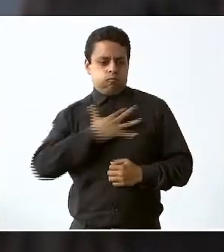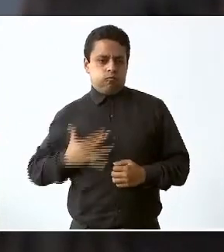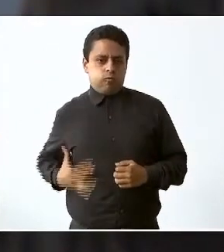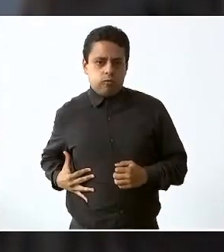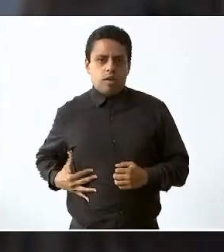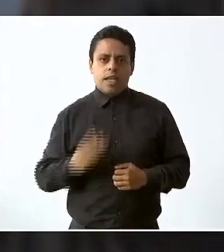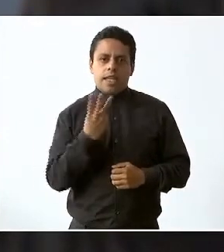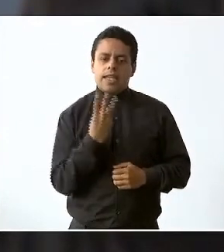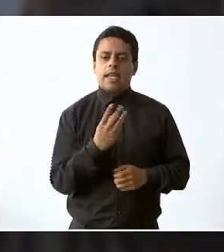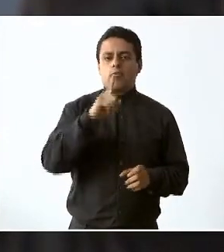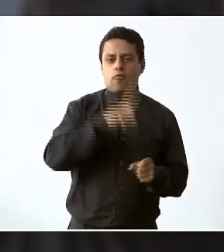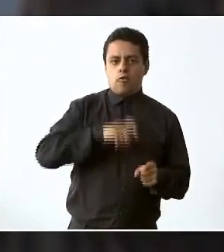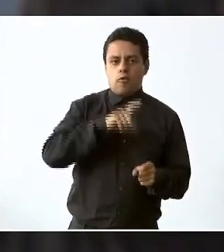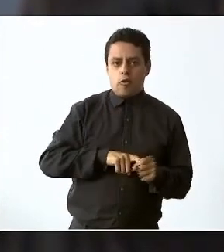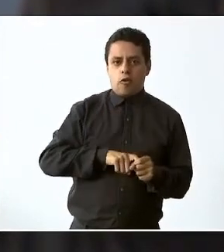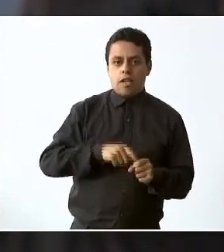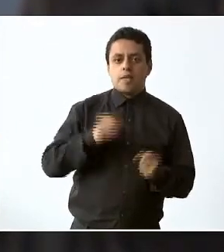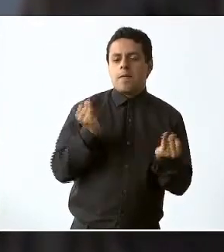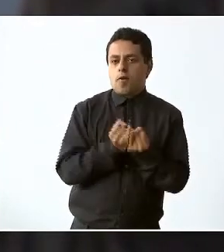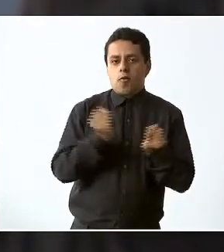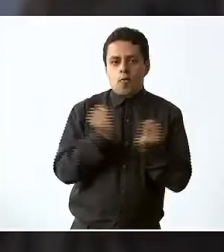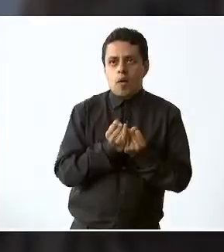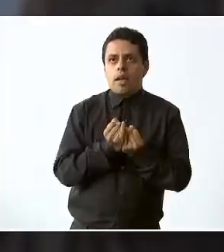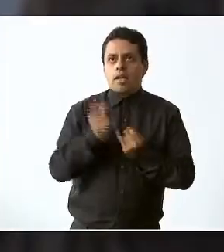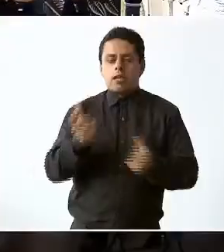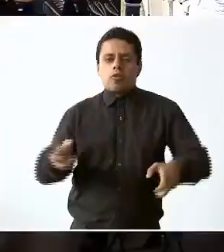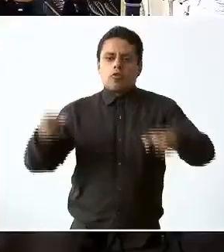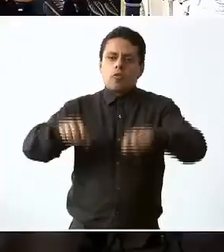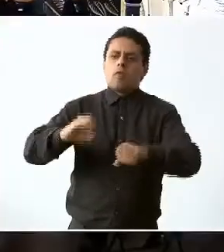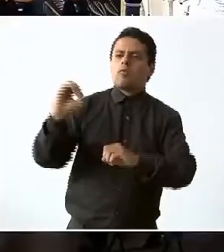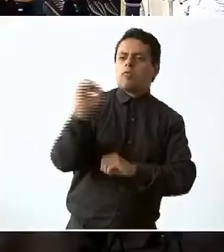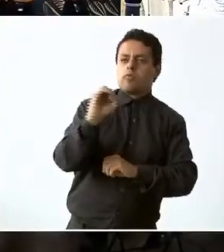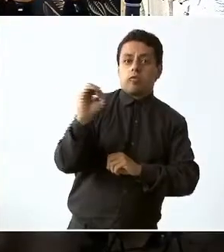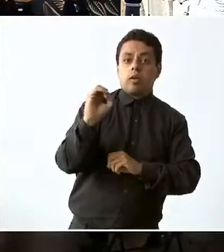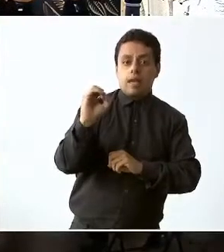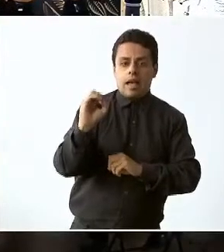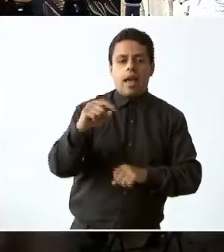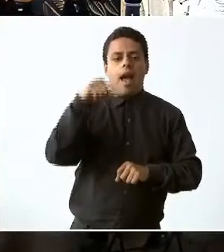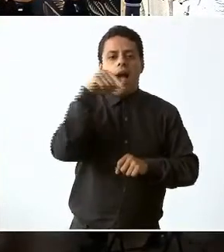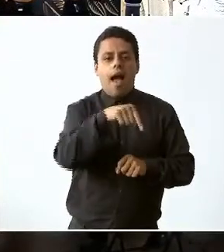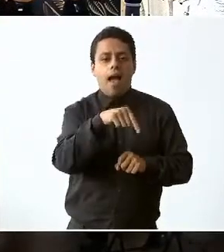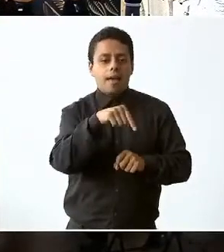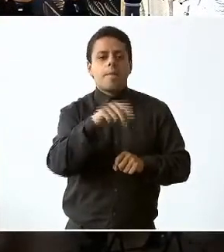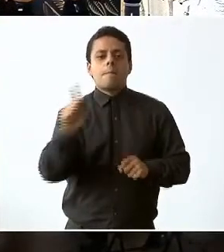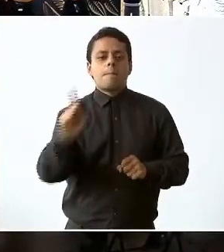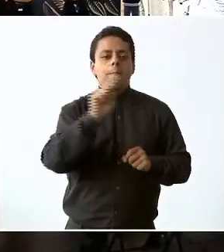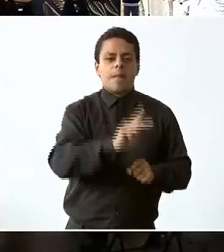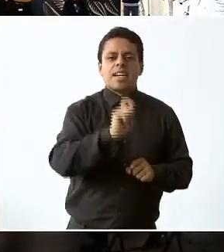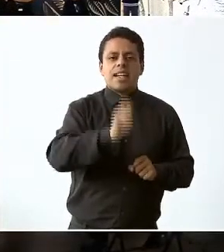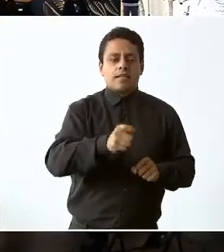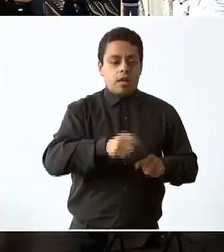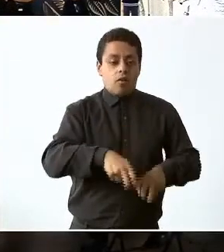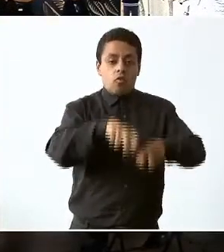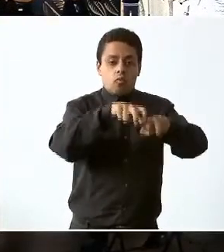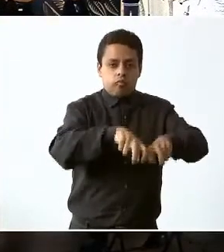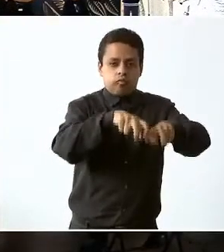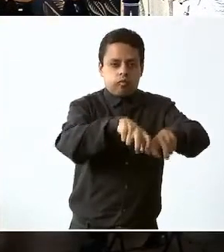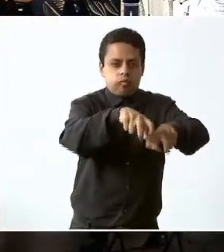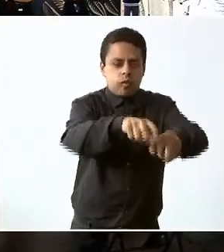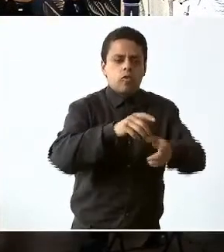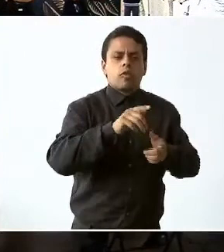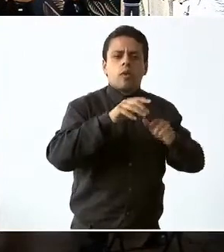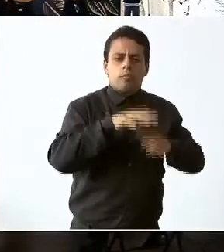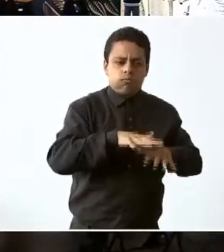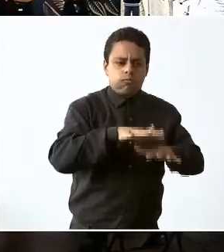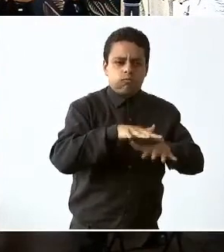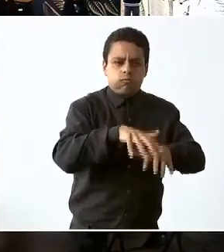al vapor, y un trono a la intemperie, cual una sonaja, la carreta alegórica